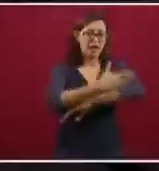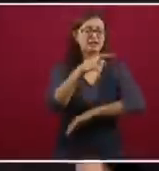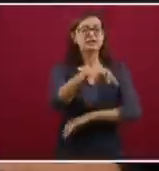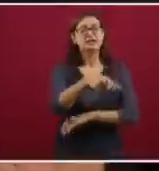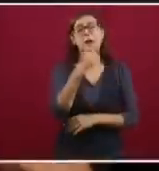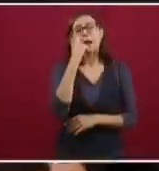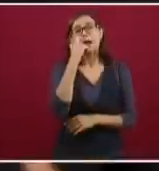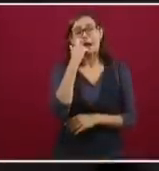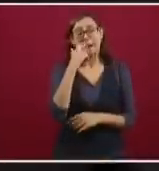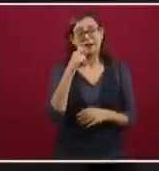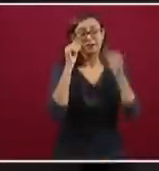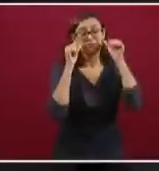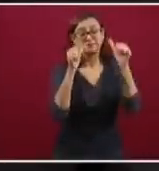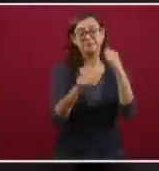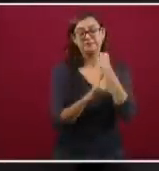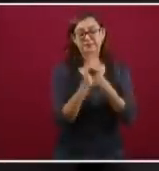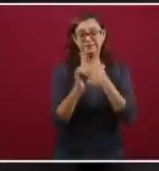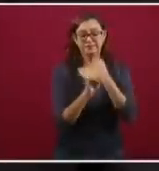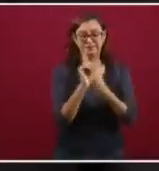Son dos